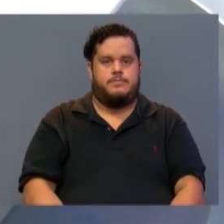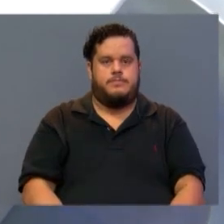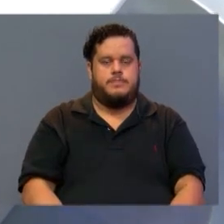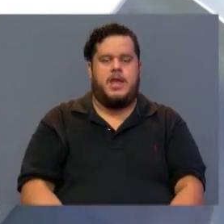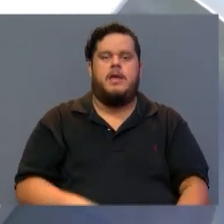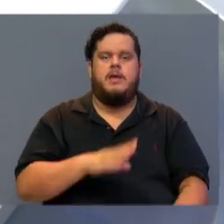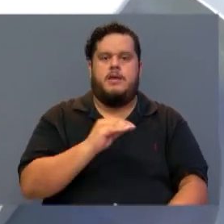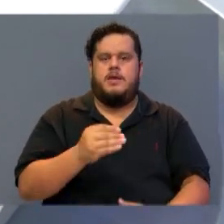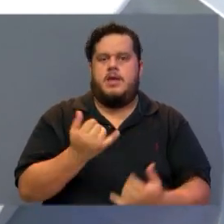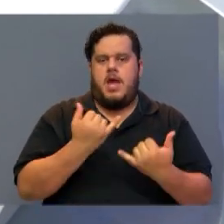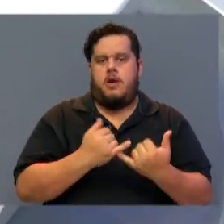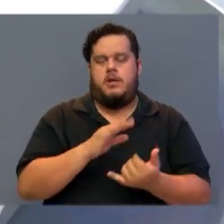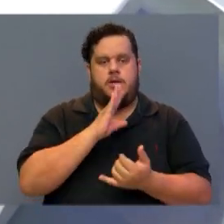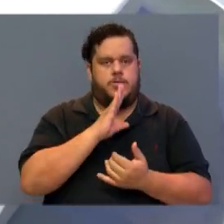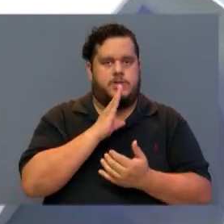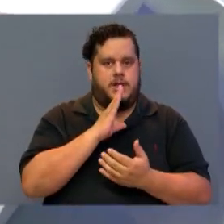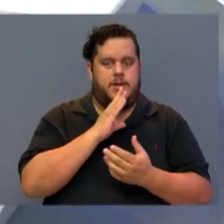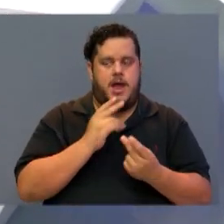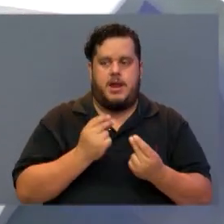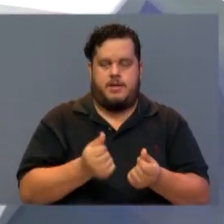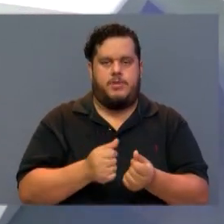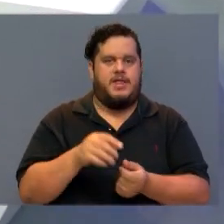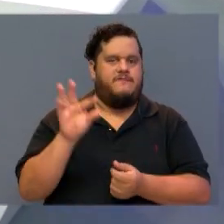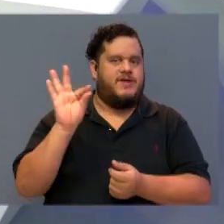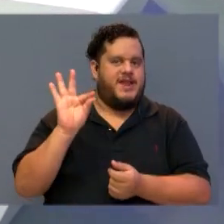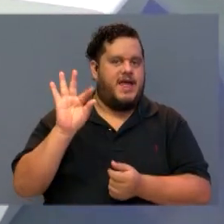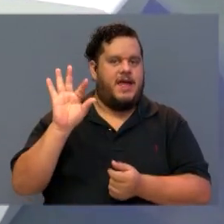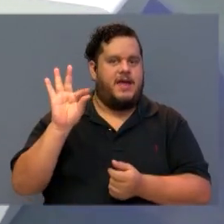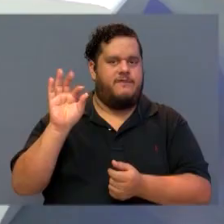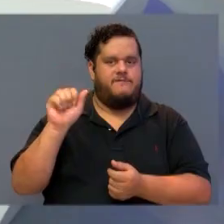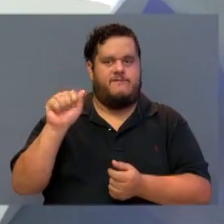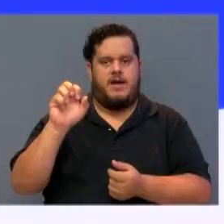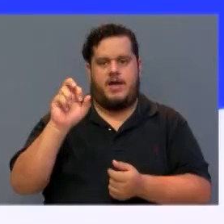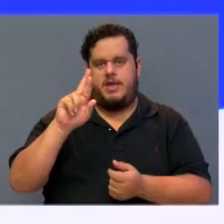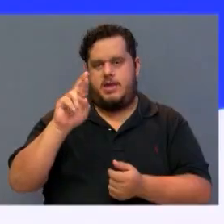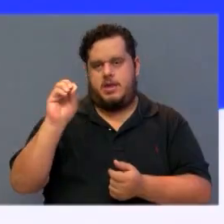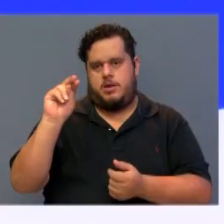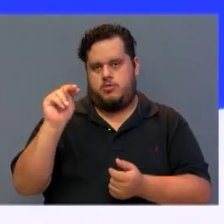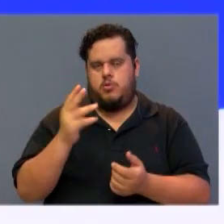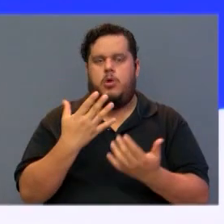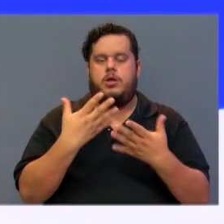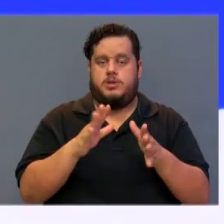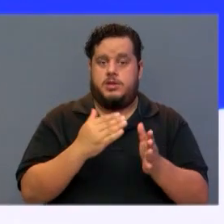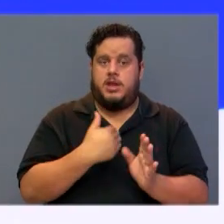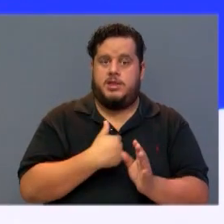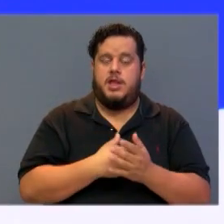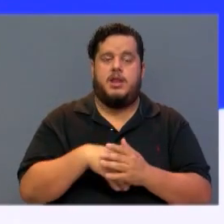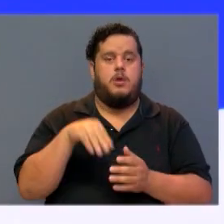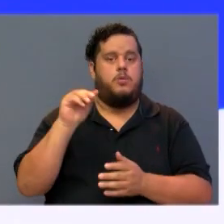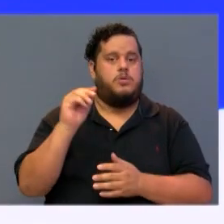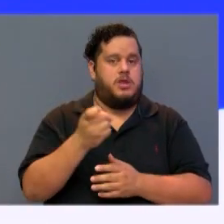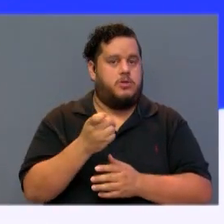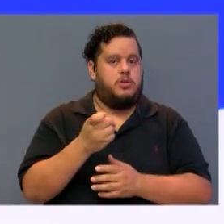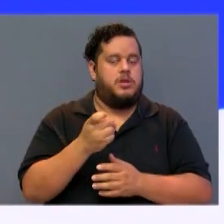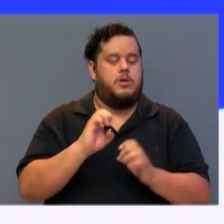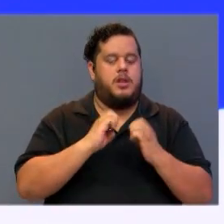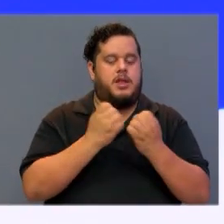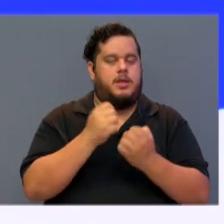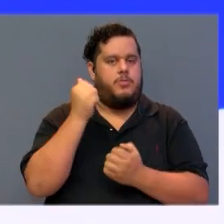Y vamos a hablar también rápidamente de Fernán Farrón. Fernán Farrón que ya tiene diagnóstico en el equipo de la